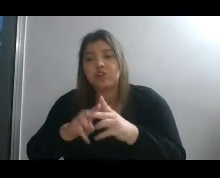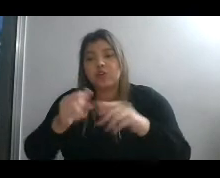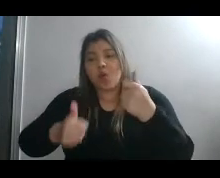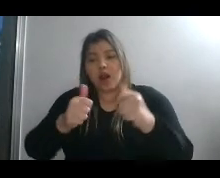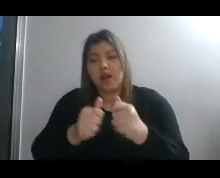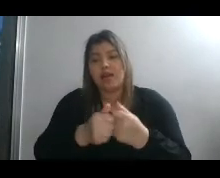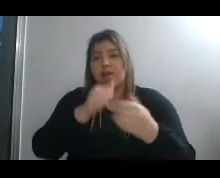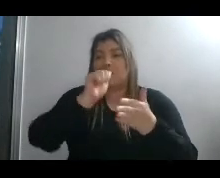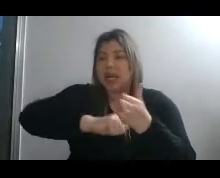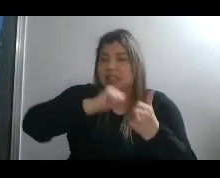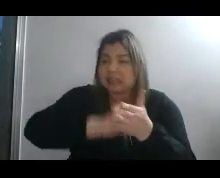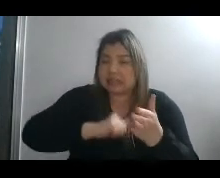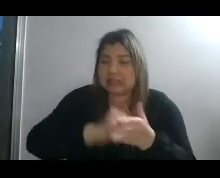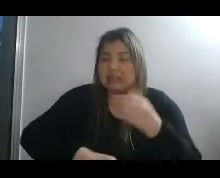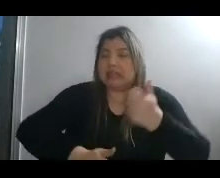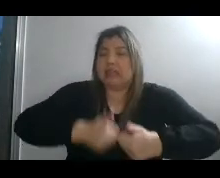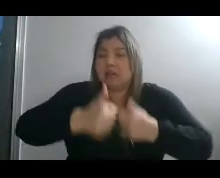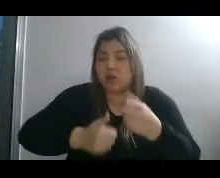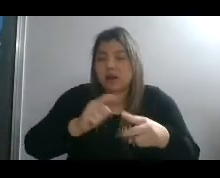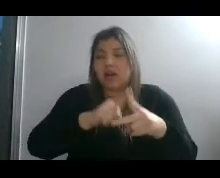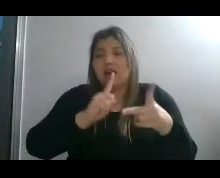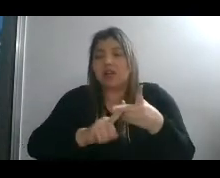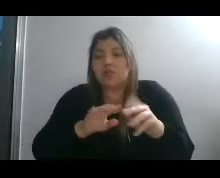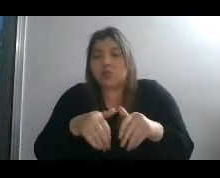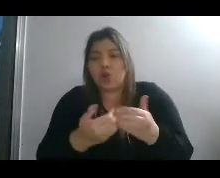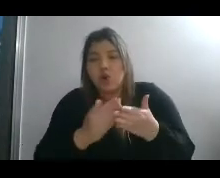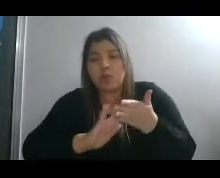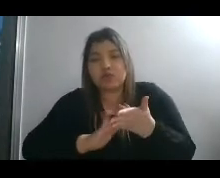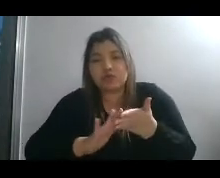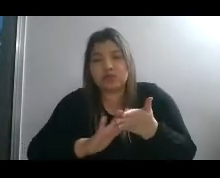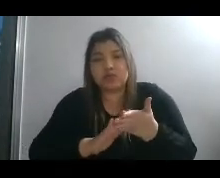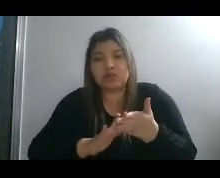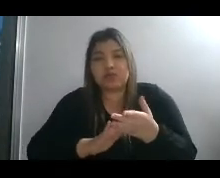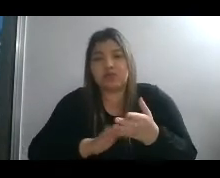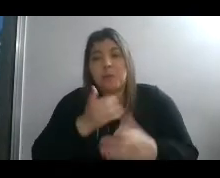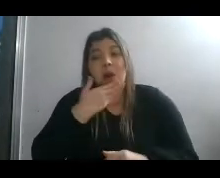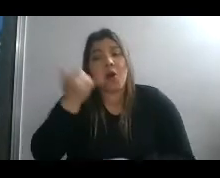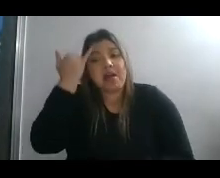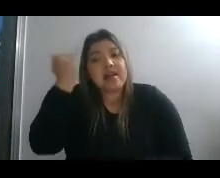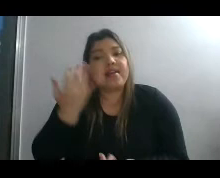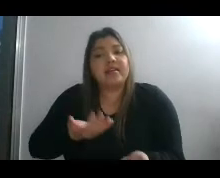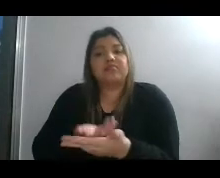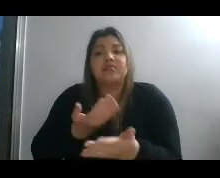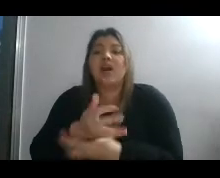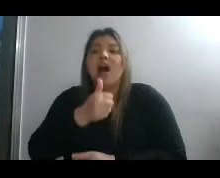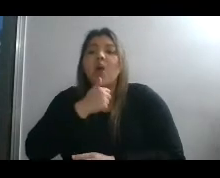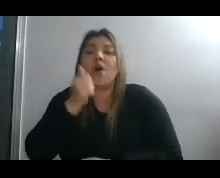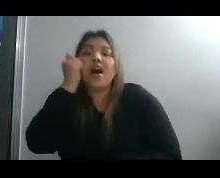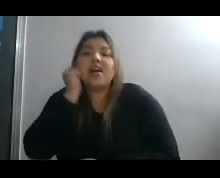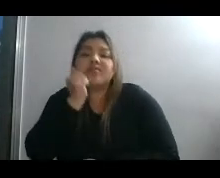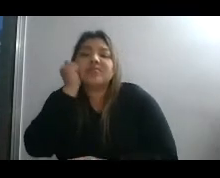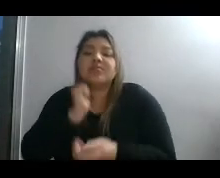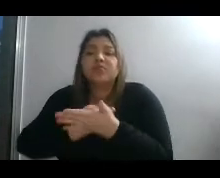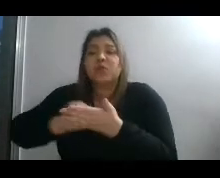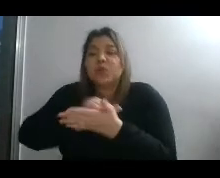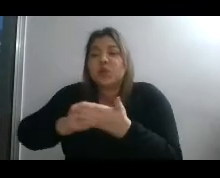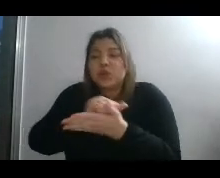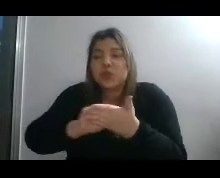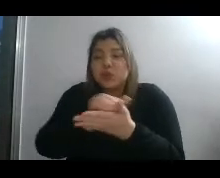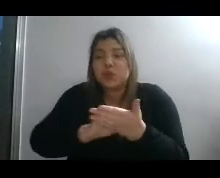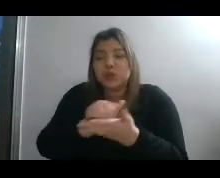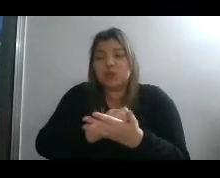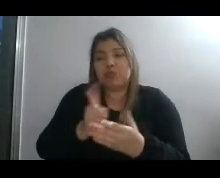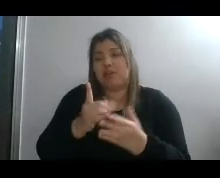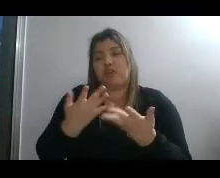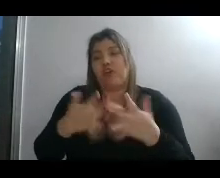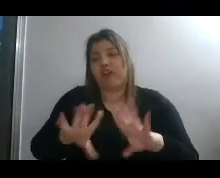material, mínimamente las deberíamos limpiar con agua y jabón, con cualquier tipo de jabón para evitar que las vayamos a